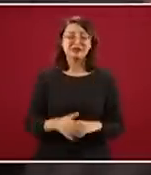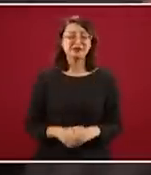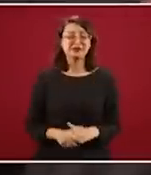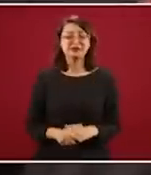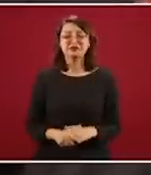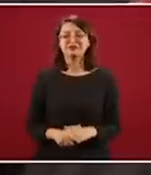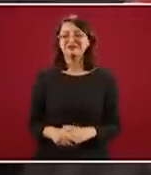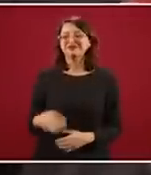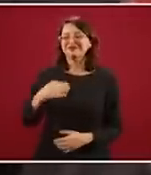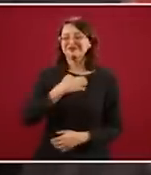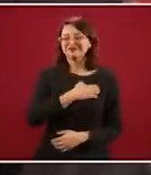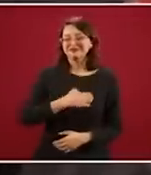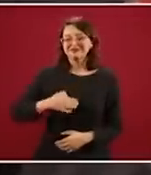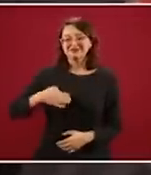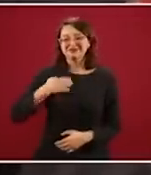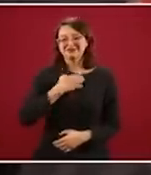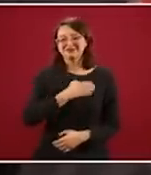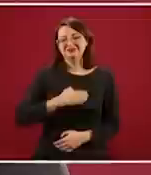muy contenta,